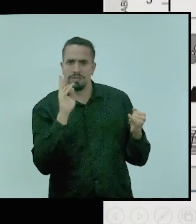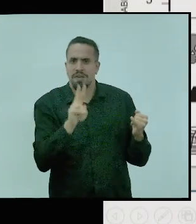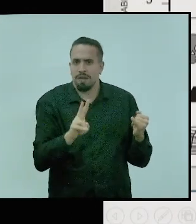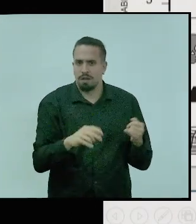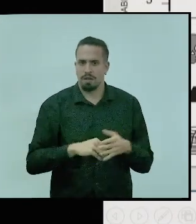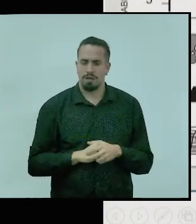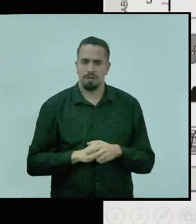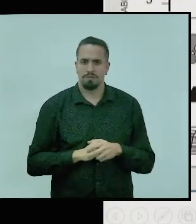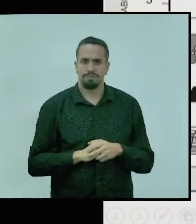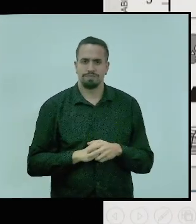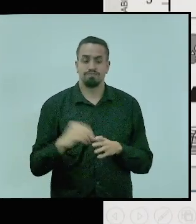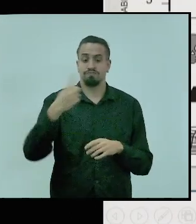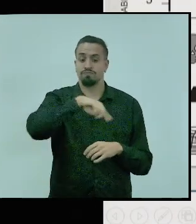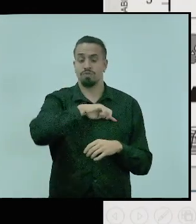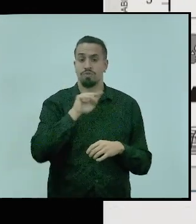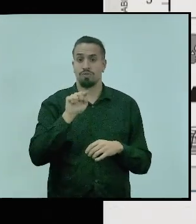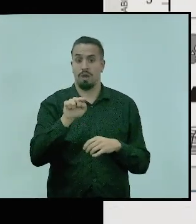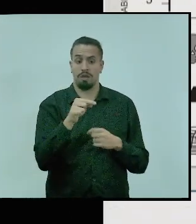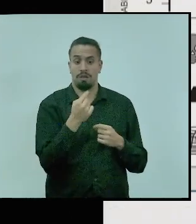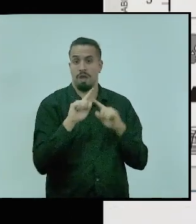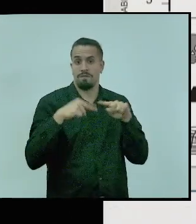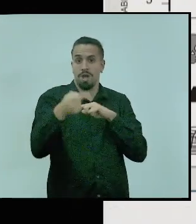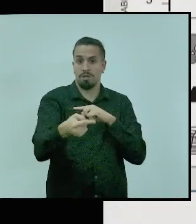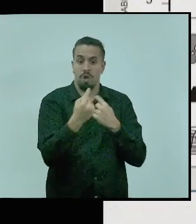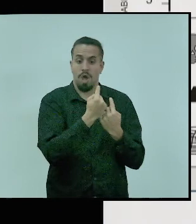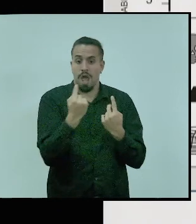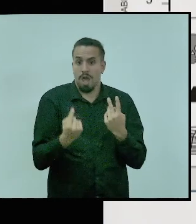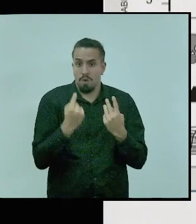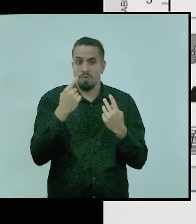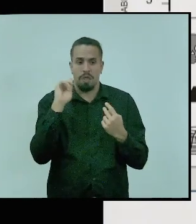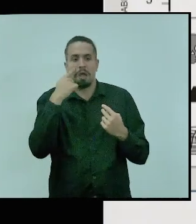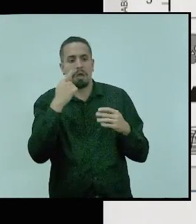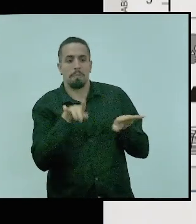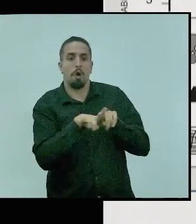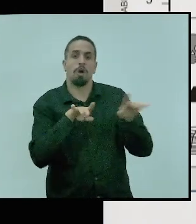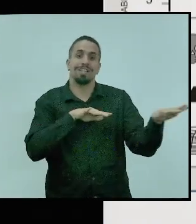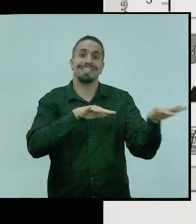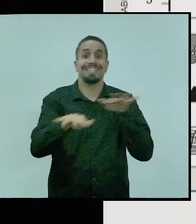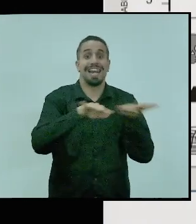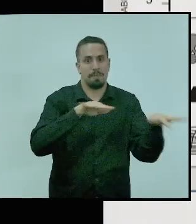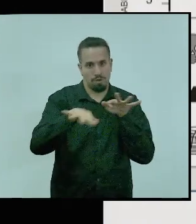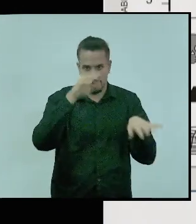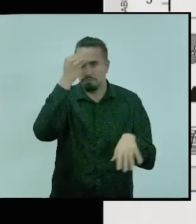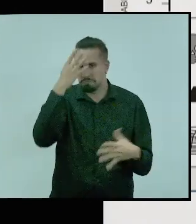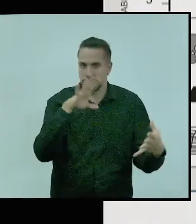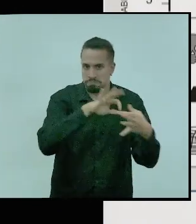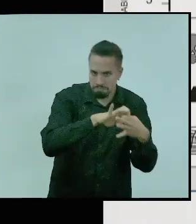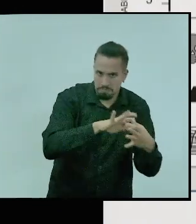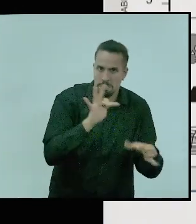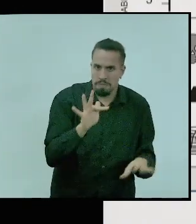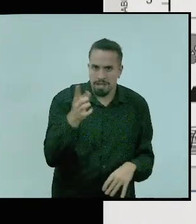Nosotros interpretamos cada uno de estos efectos como terremotos, y no solamente eso, sino que al